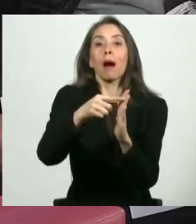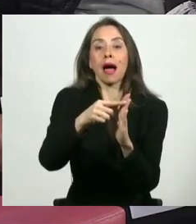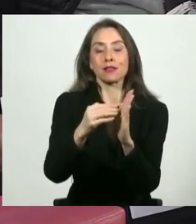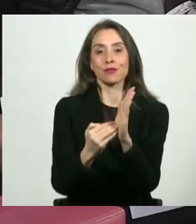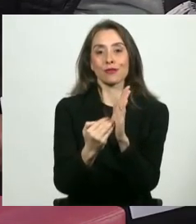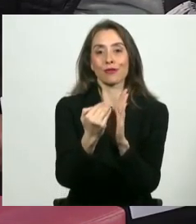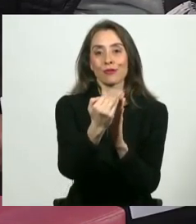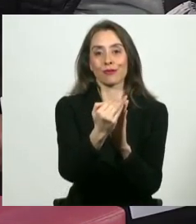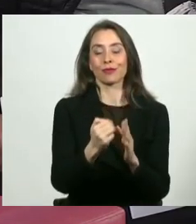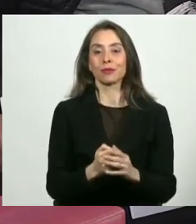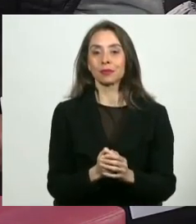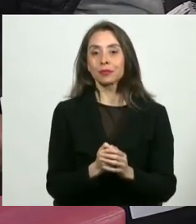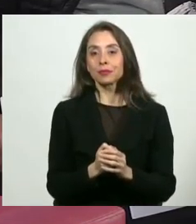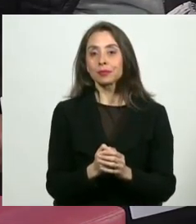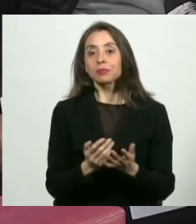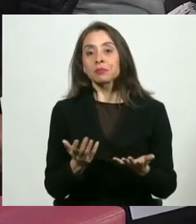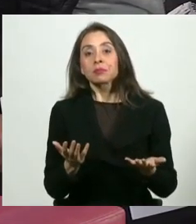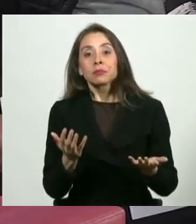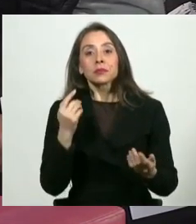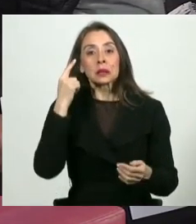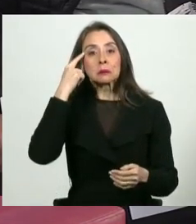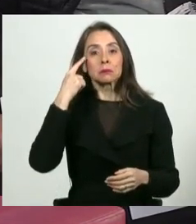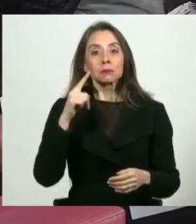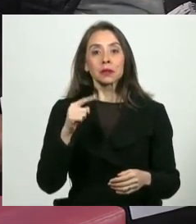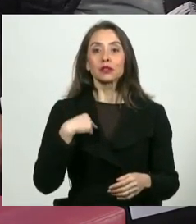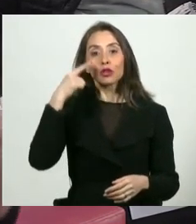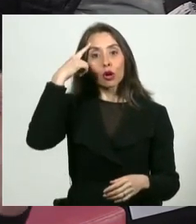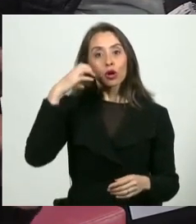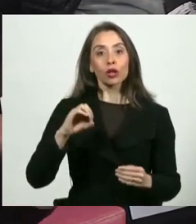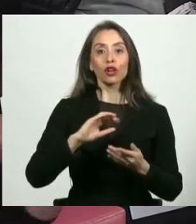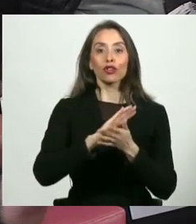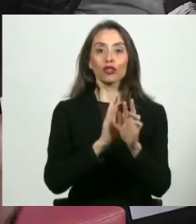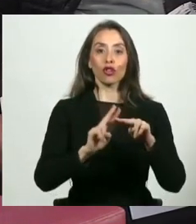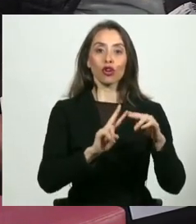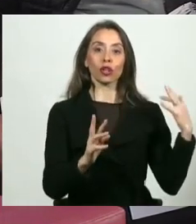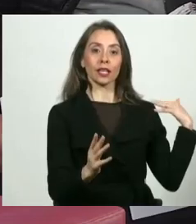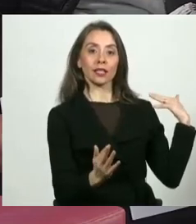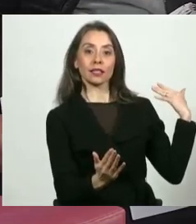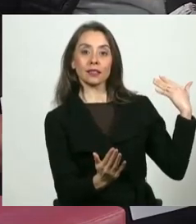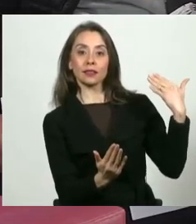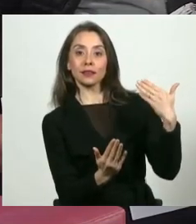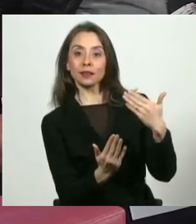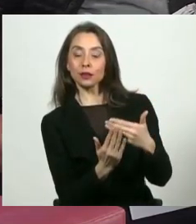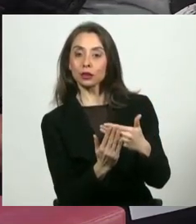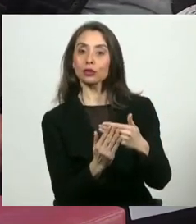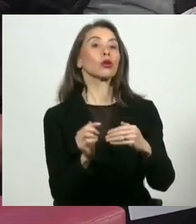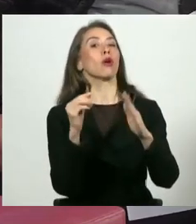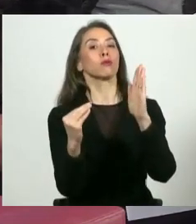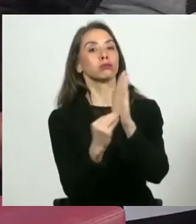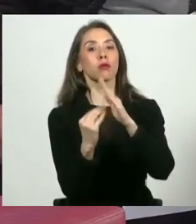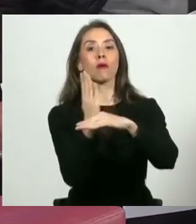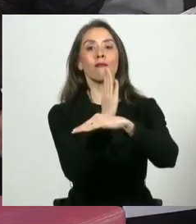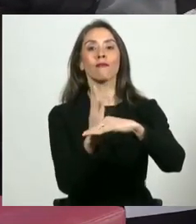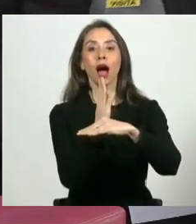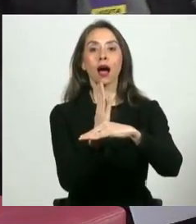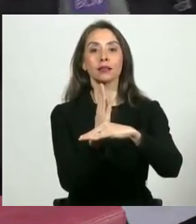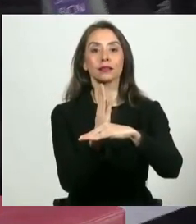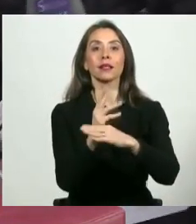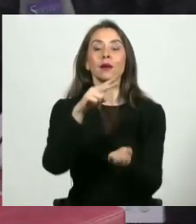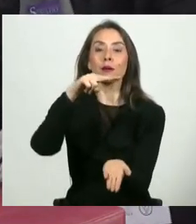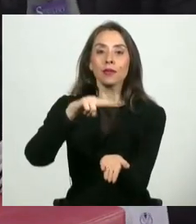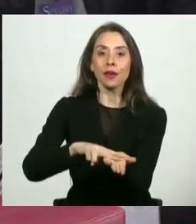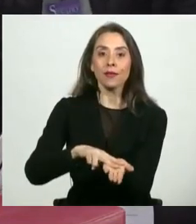allá. Sin embargo, creo que todo lo que hemos hecho anteriormente ha sentado las bases para que hoy día de